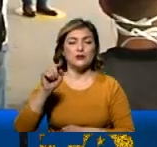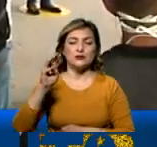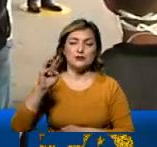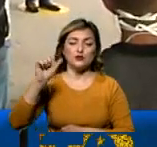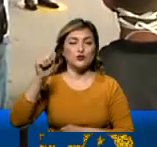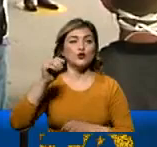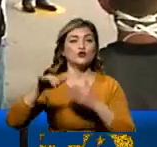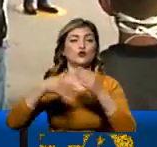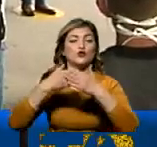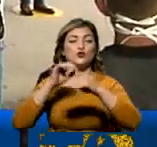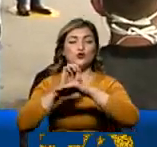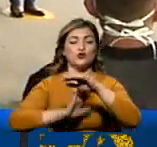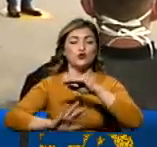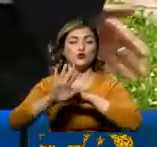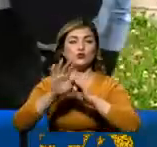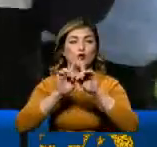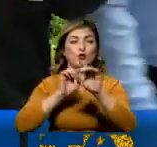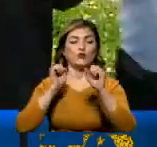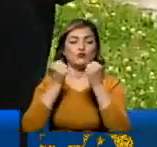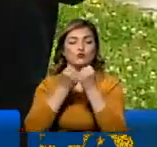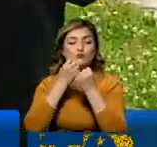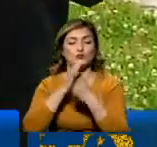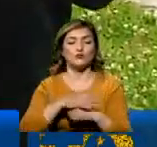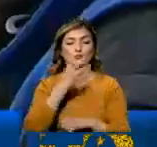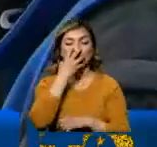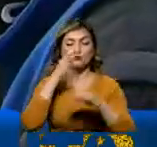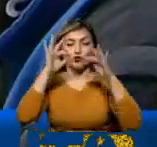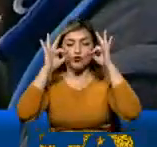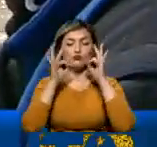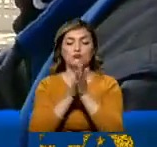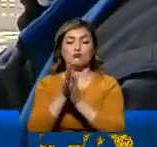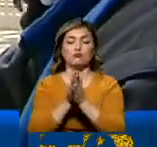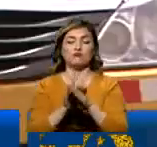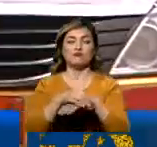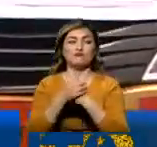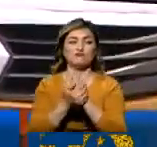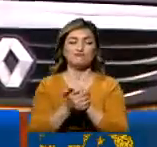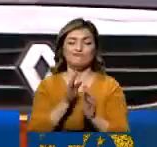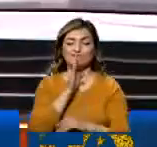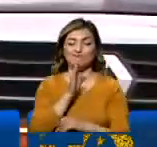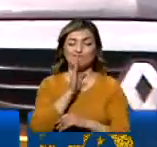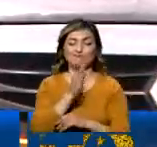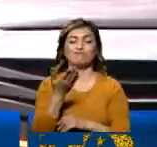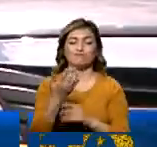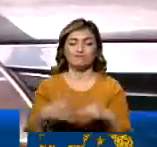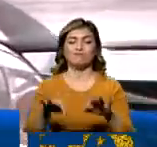nacional. Mantener el distanciamiento social, utilizar un tapabocas y lavarse las manos de manera periódica